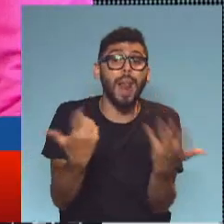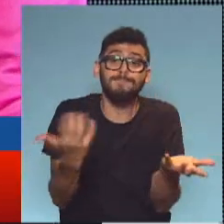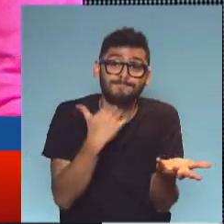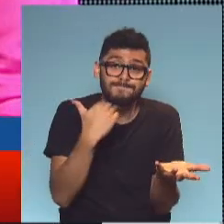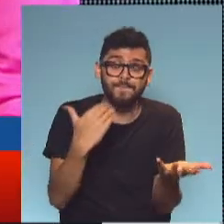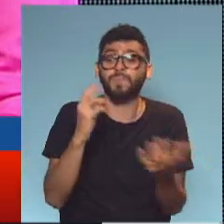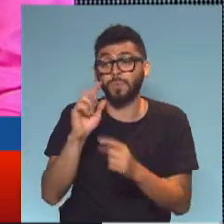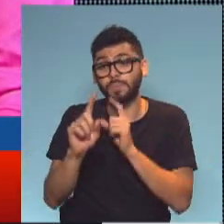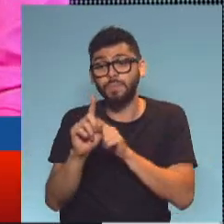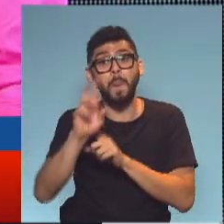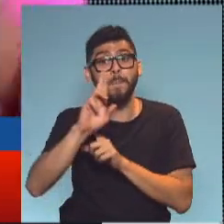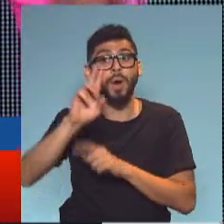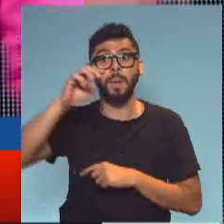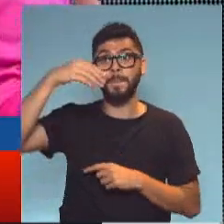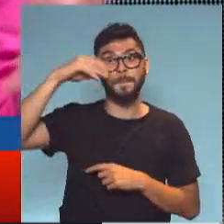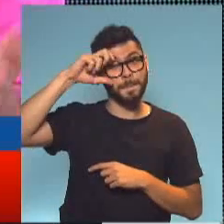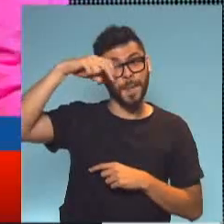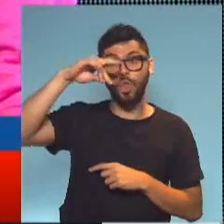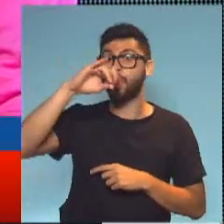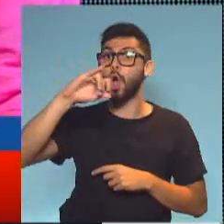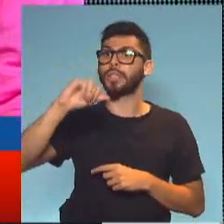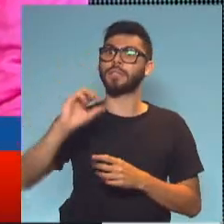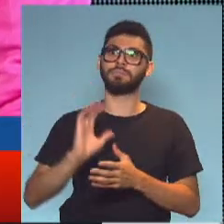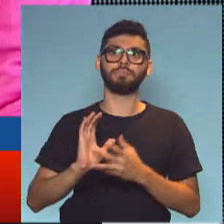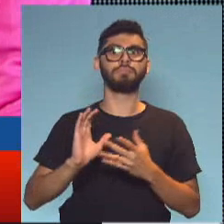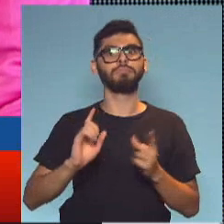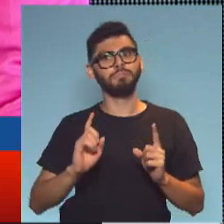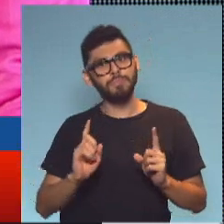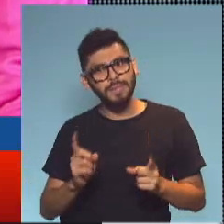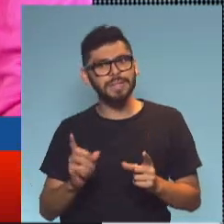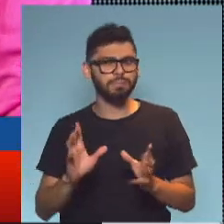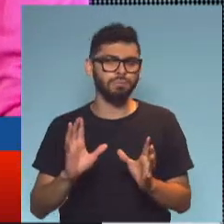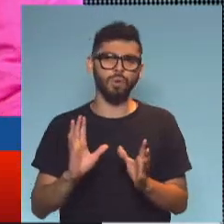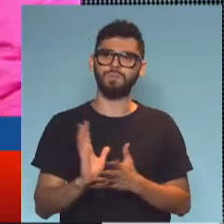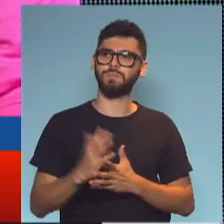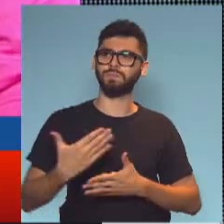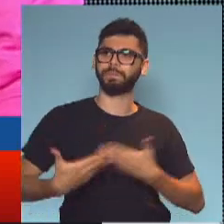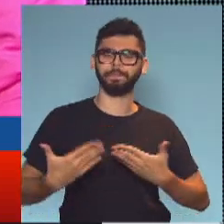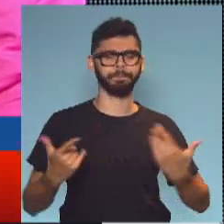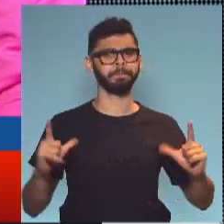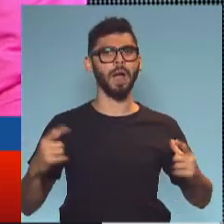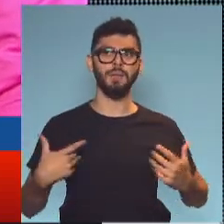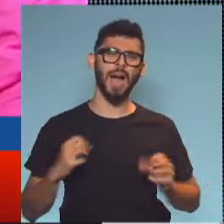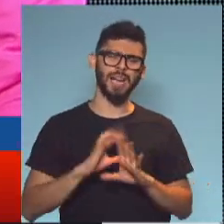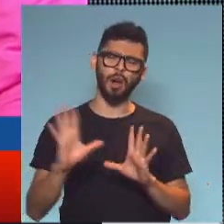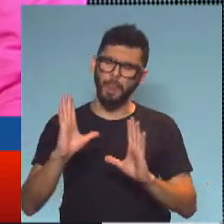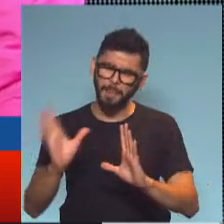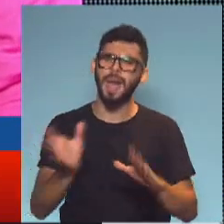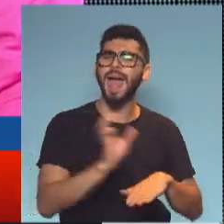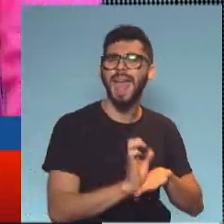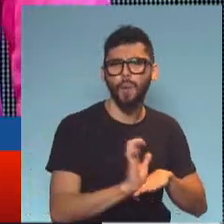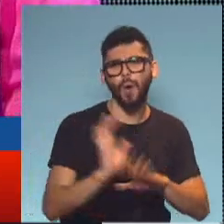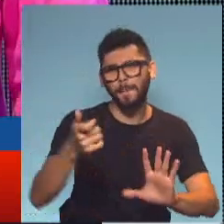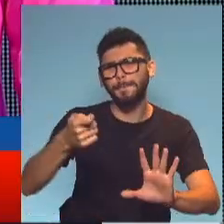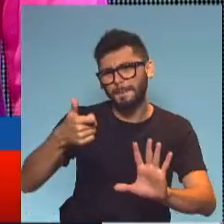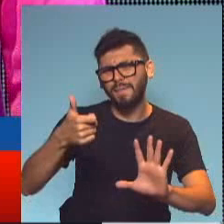Mendoza ahí es la opción también progresista dentro de Perú y tiene una posición bien clara. Vamos a Ecuador, que está más fácil porque se